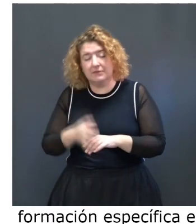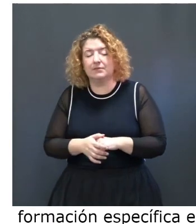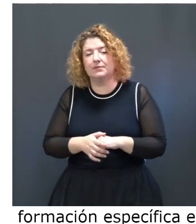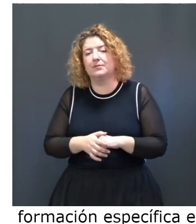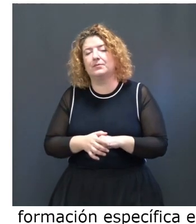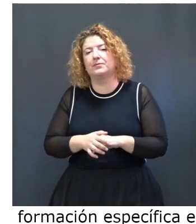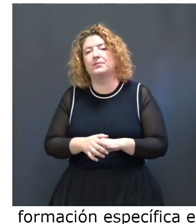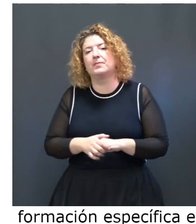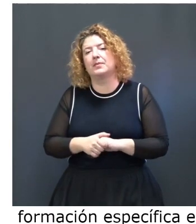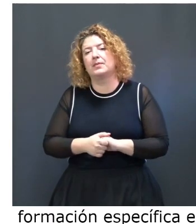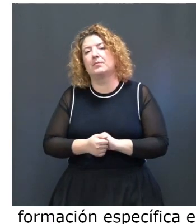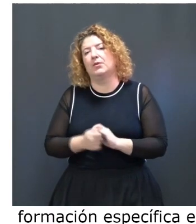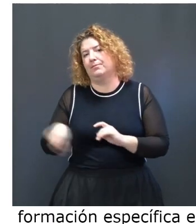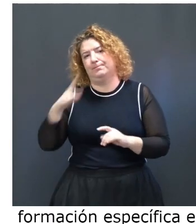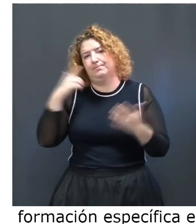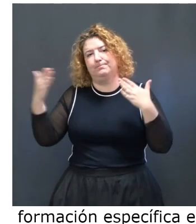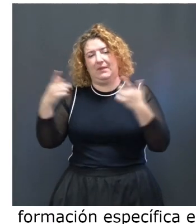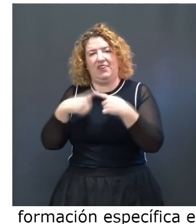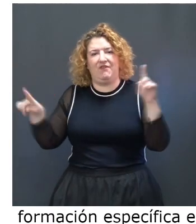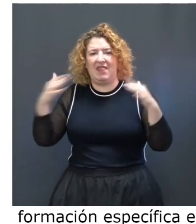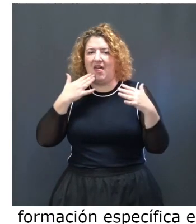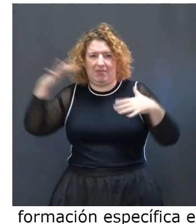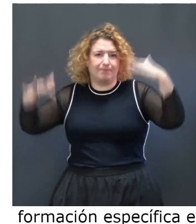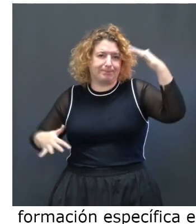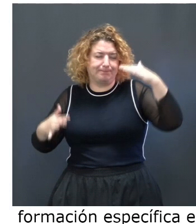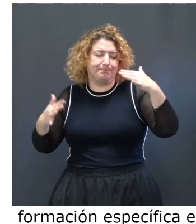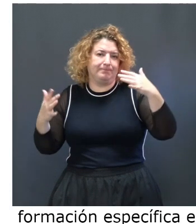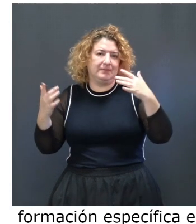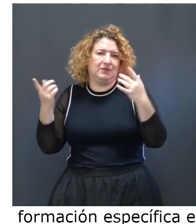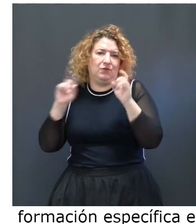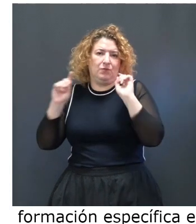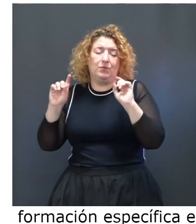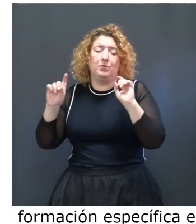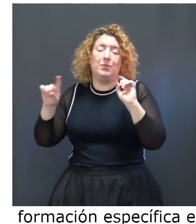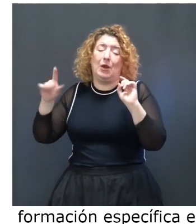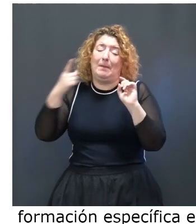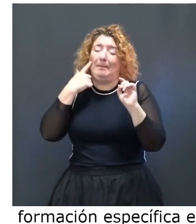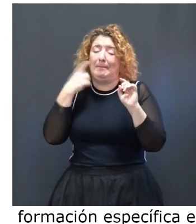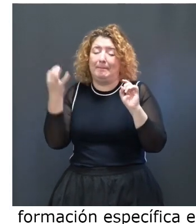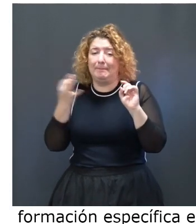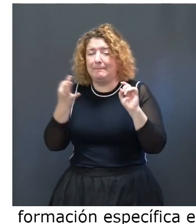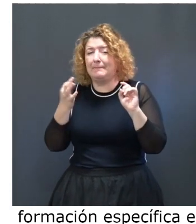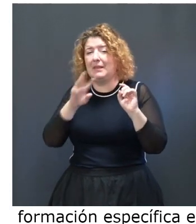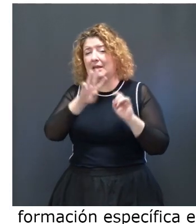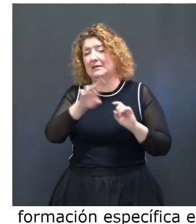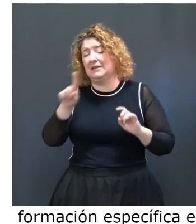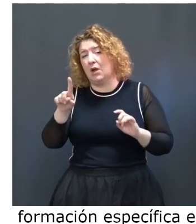hay una diferencia. A los profesores de todas las